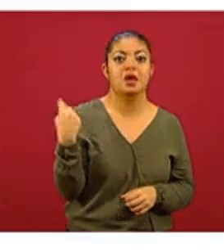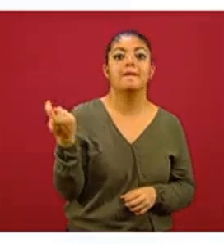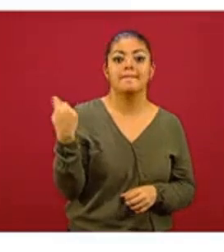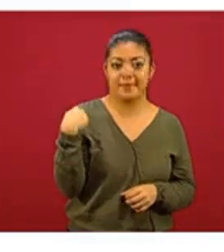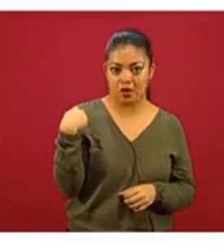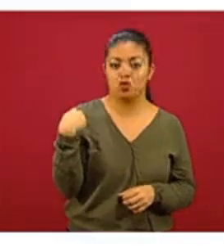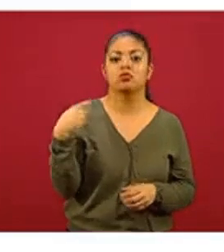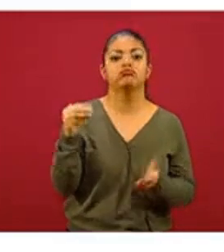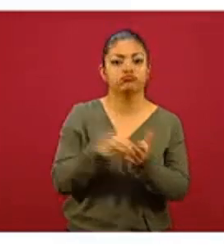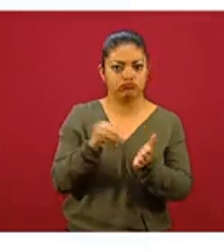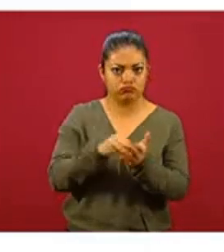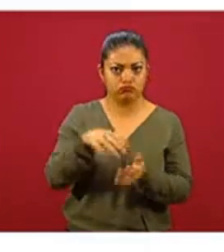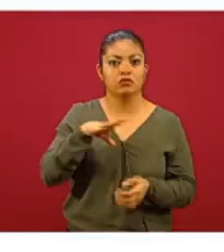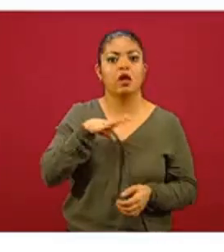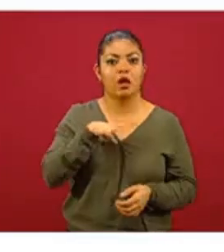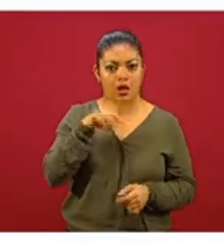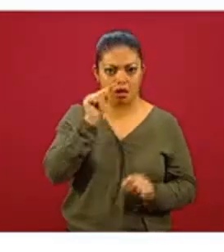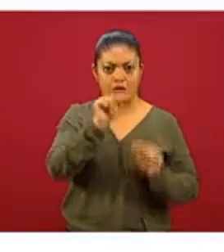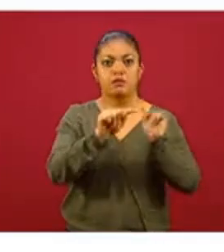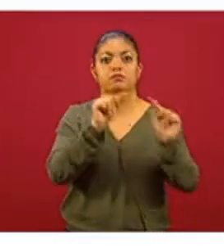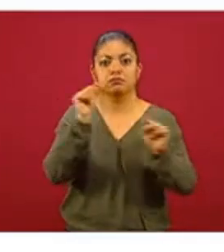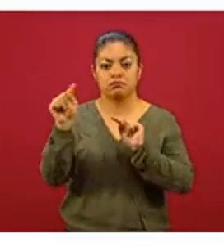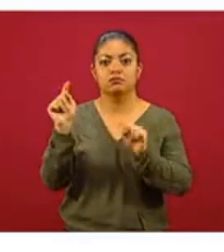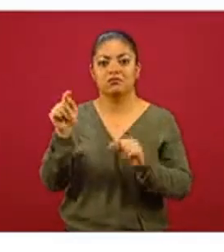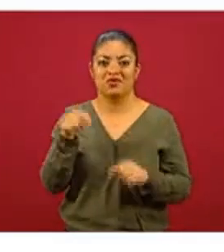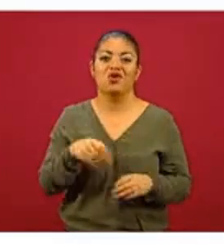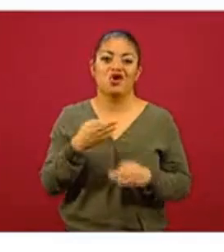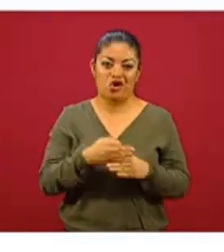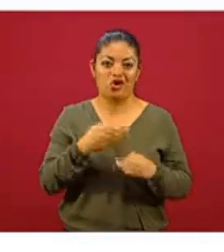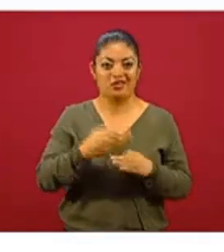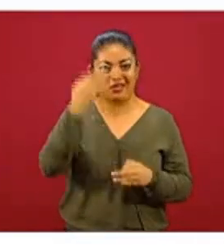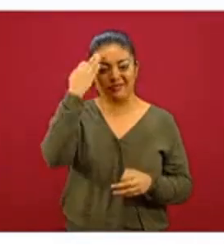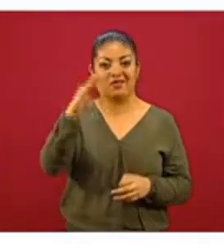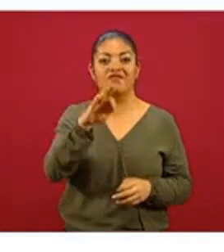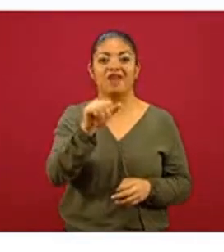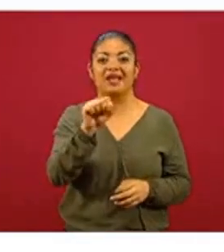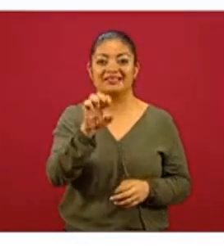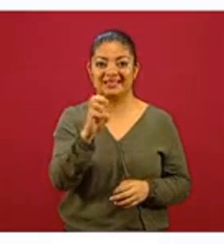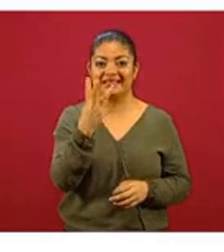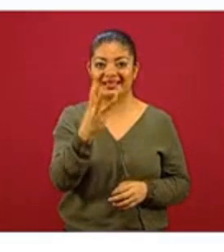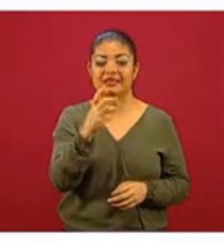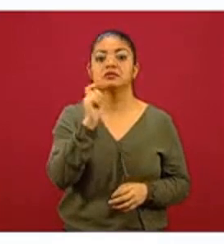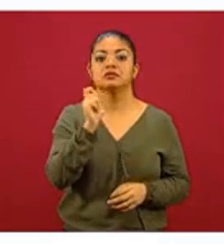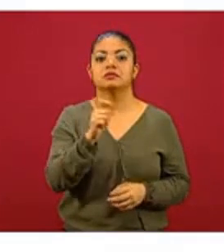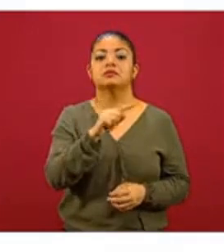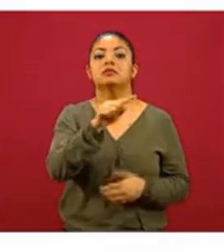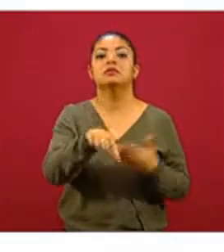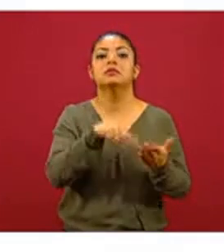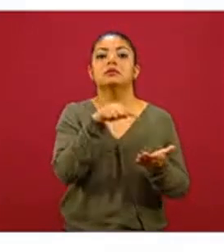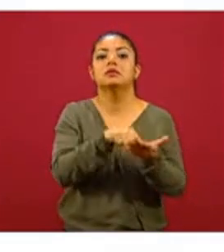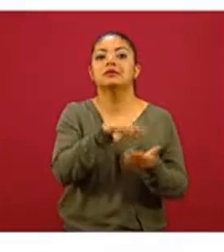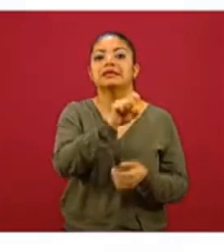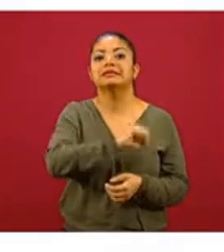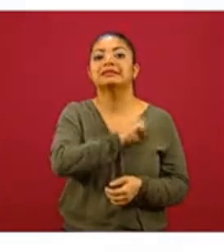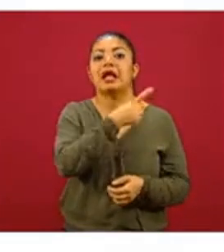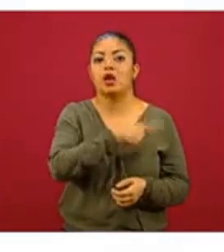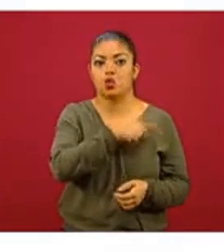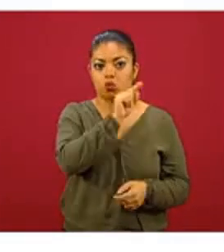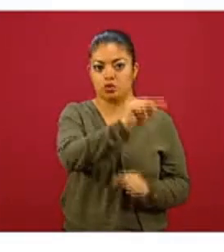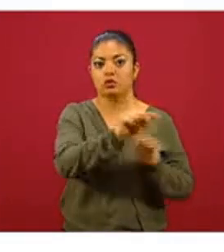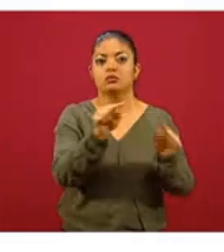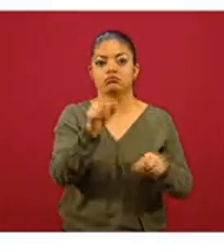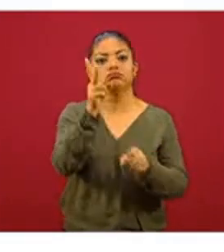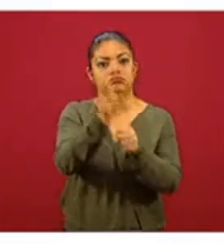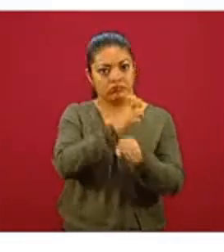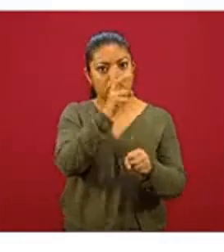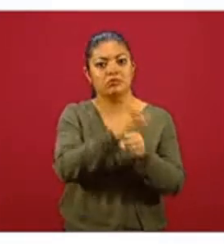de vacunación por la etapa en que estamos en la fase 3, esto es en las unidades de salud. Entonces, bueno, convocamos a la población